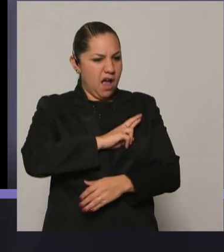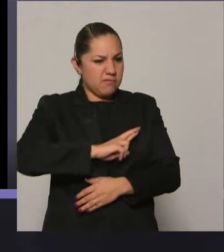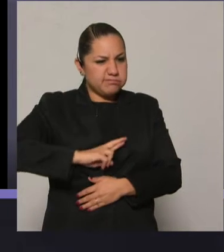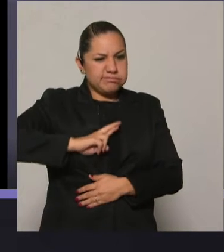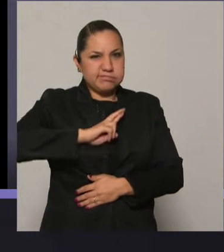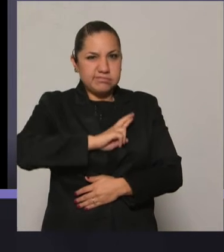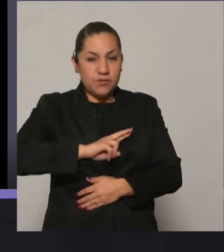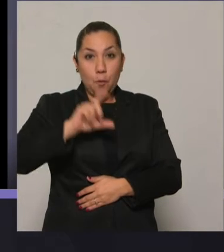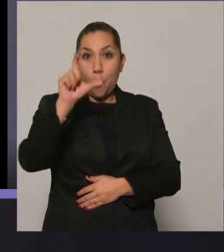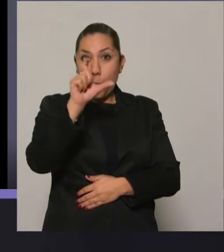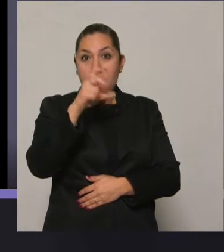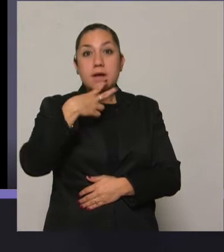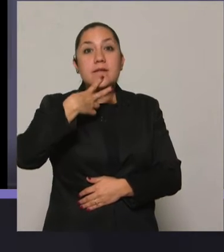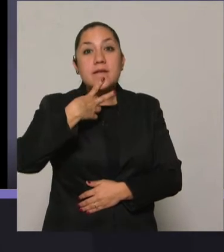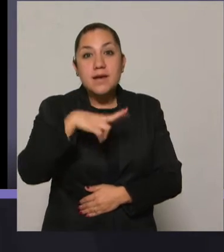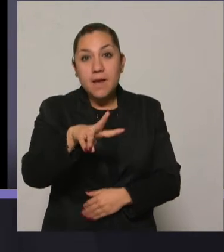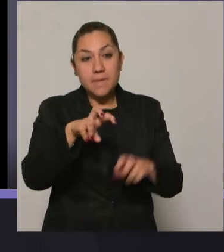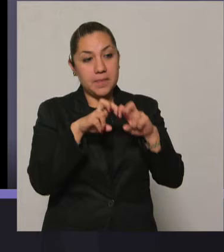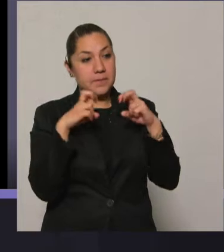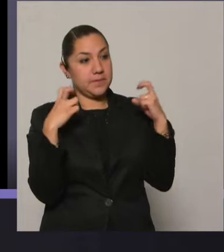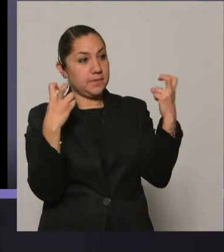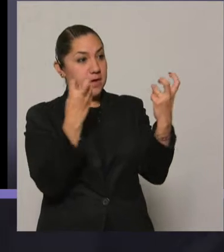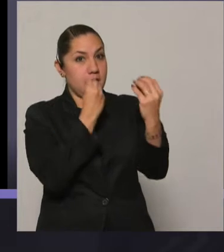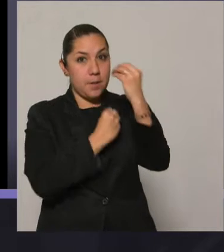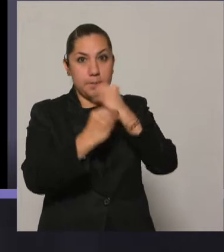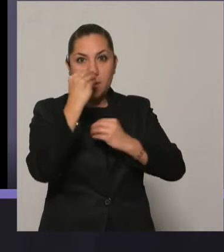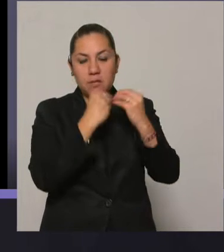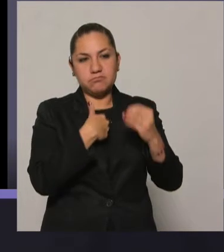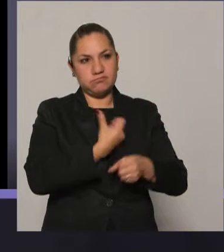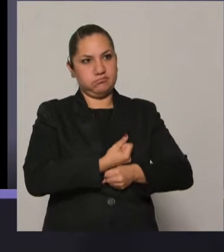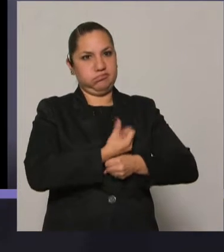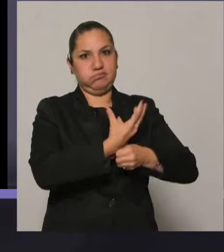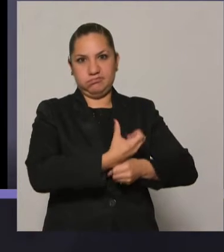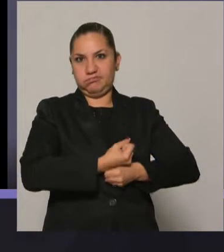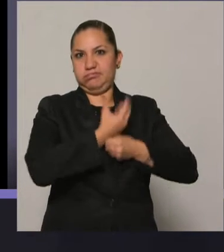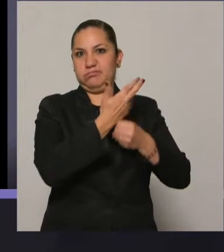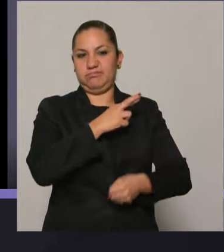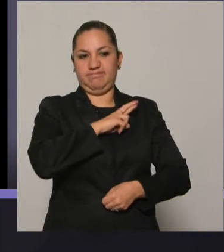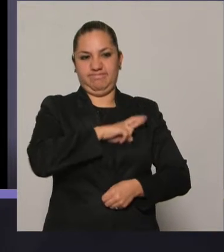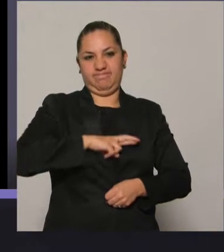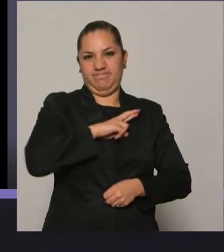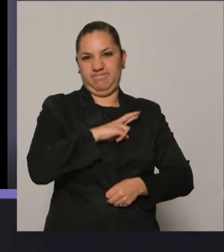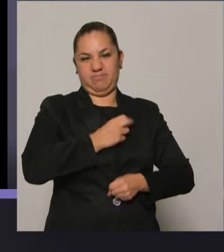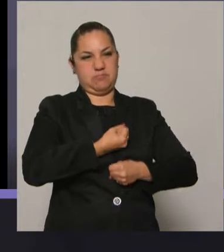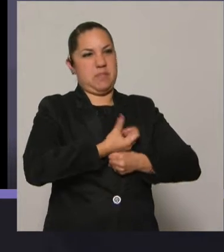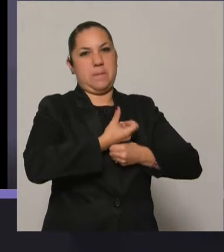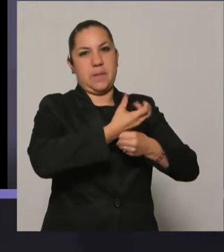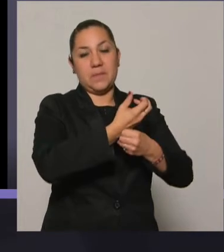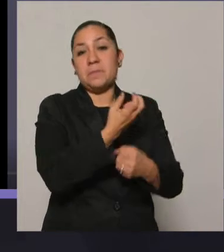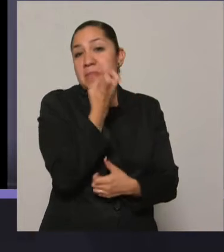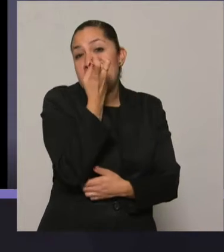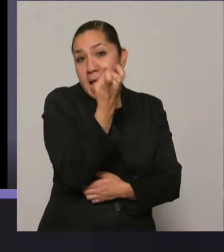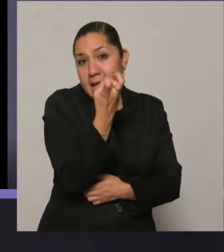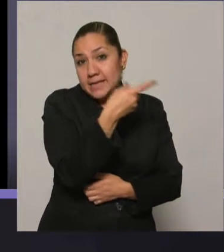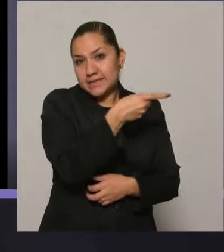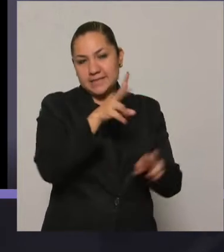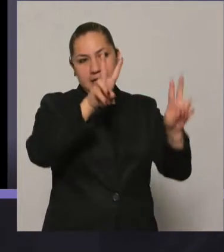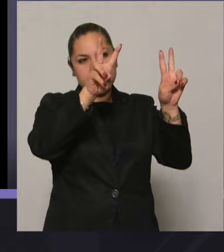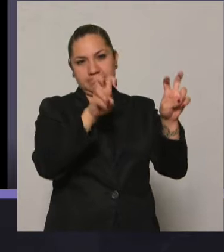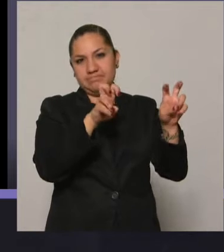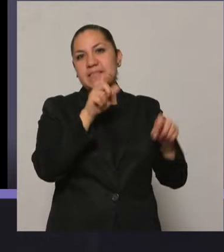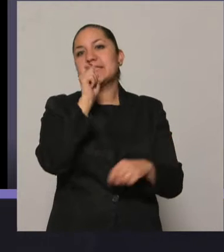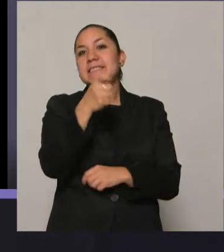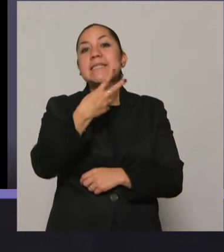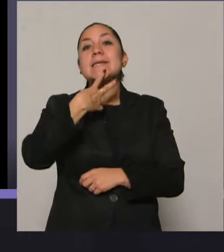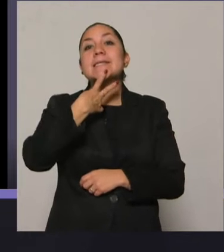en la cena de Año Nuevo, ¿no? Y de eso tratan justamente sus cuentos antinavideños, ¿no? De retratar la otra parte de la Navidad,